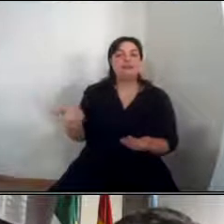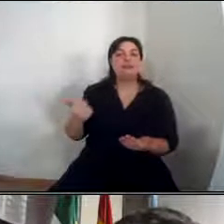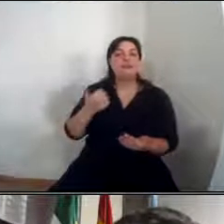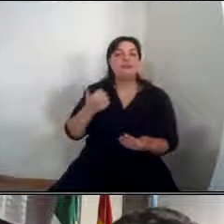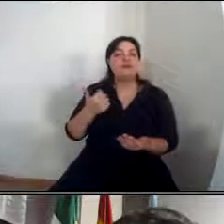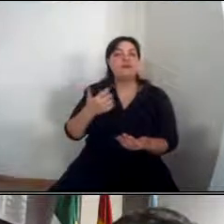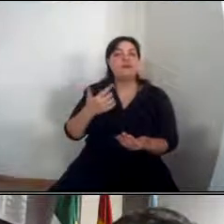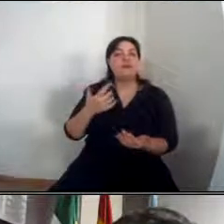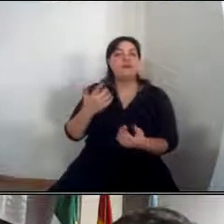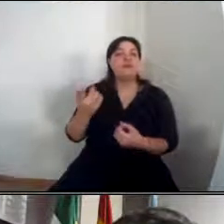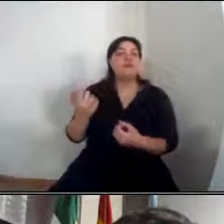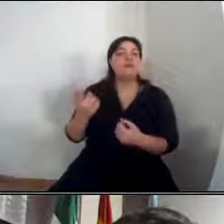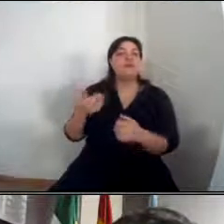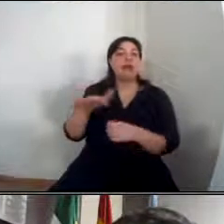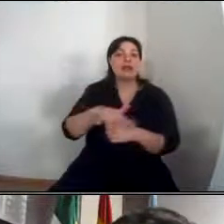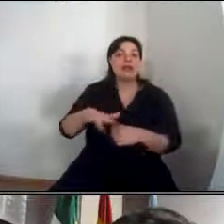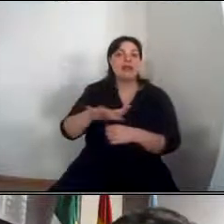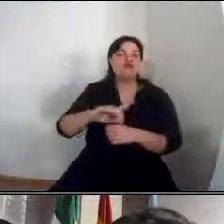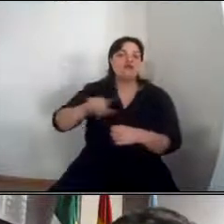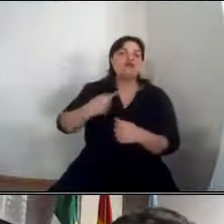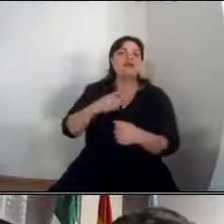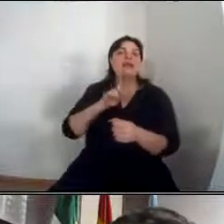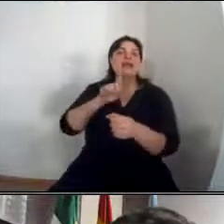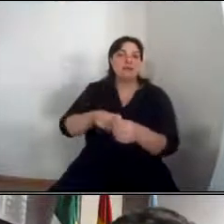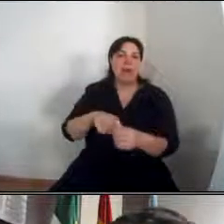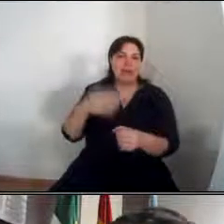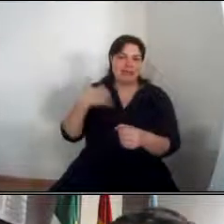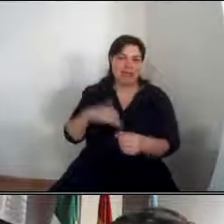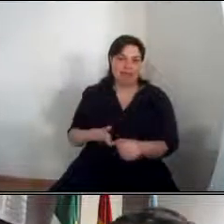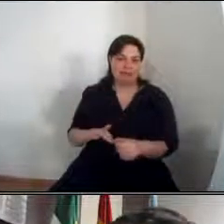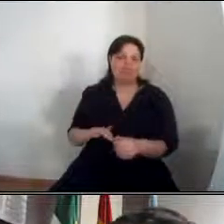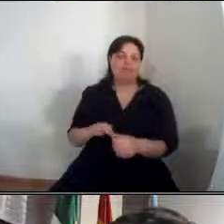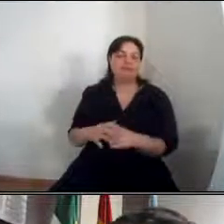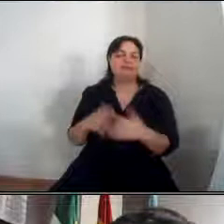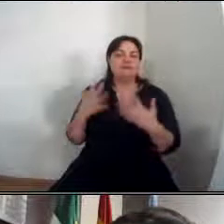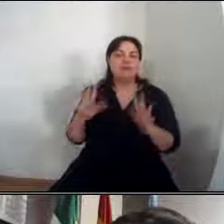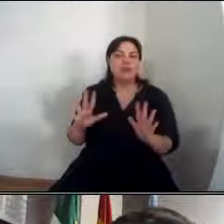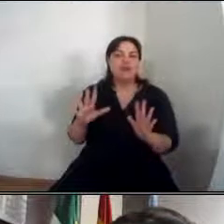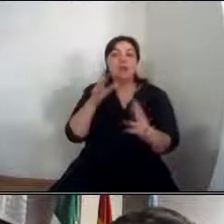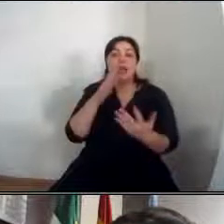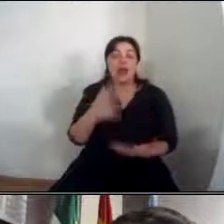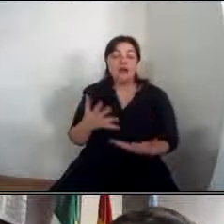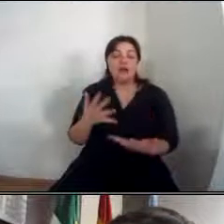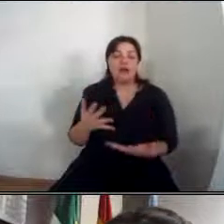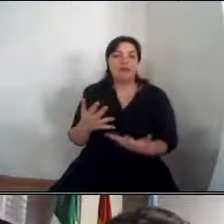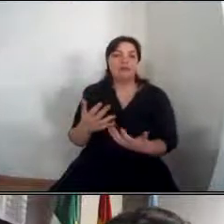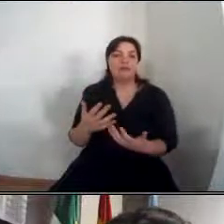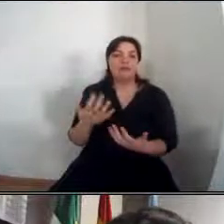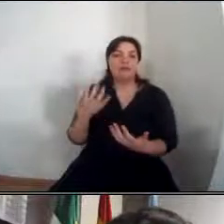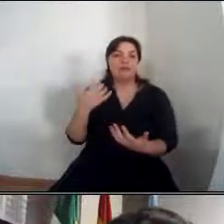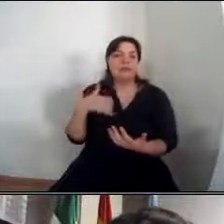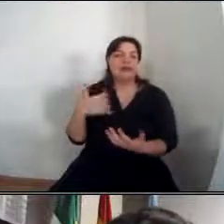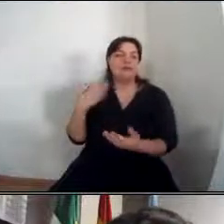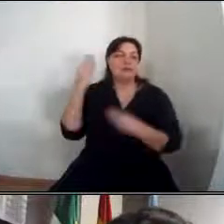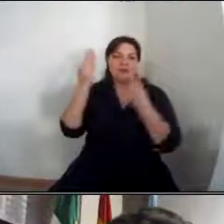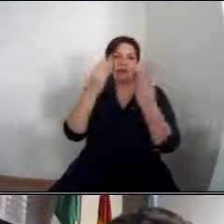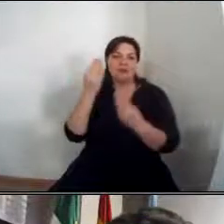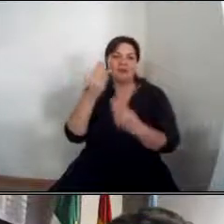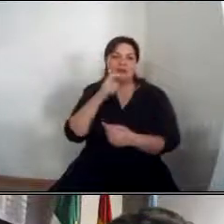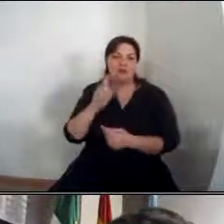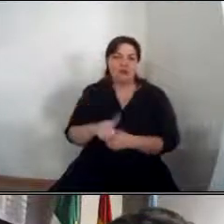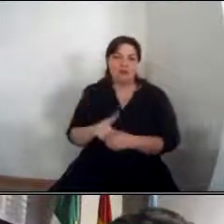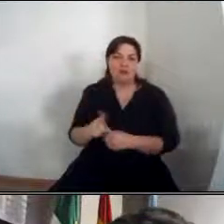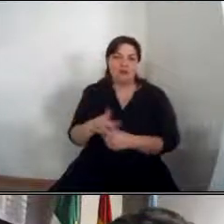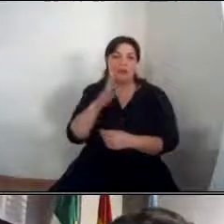de participar en estos espacios. Ahora, esos viejos planteamientos ya desde luego no nos sirven ni valen para